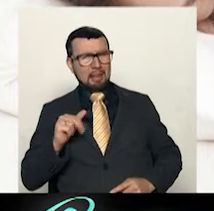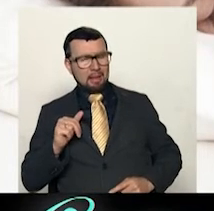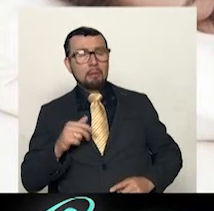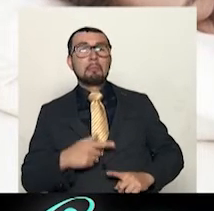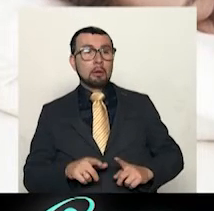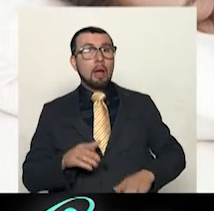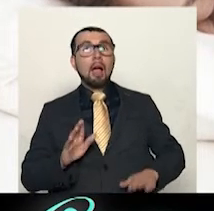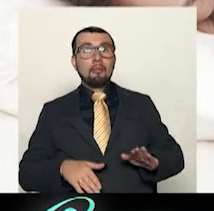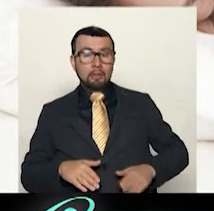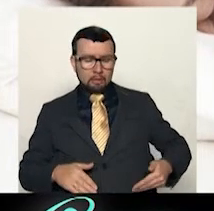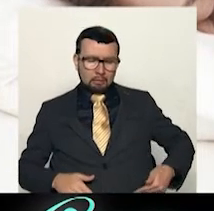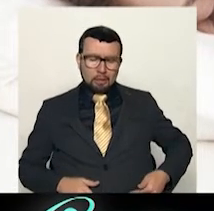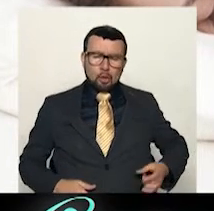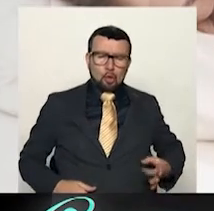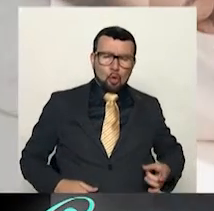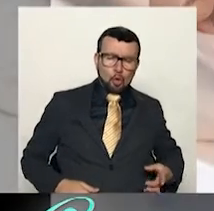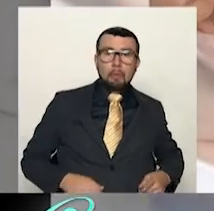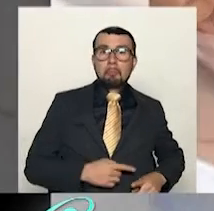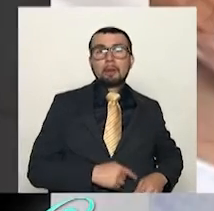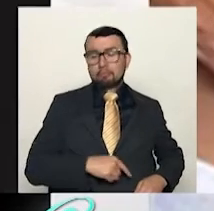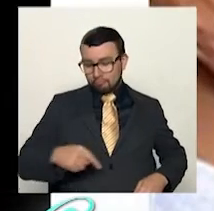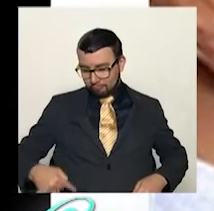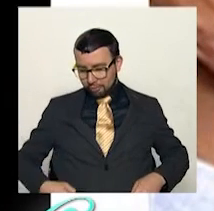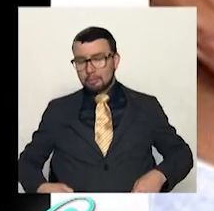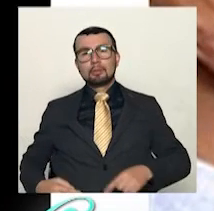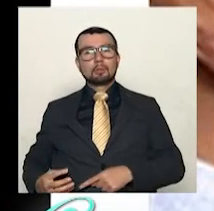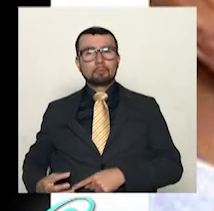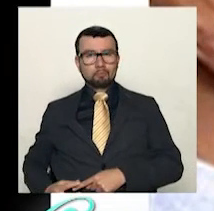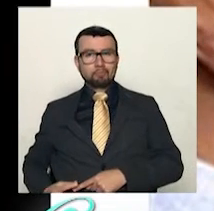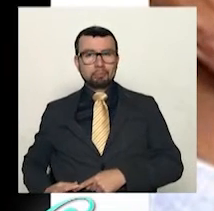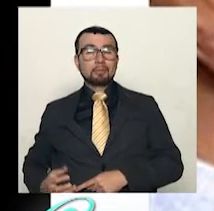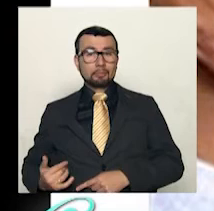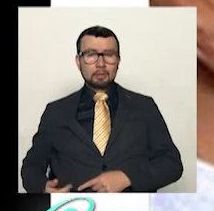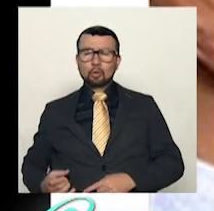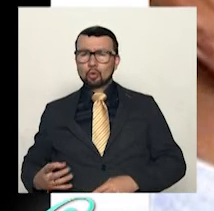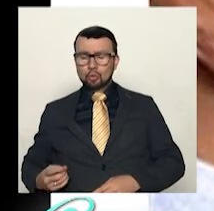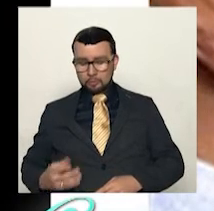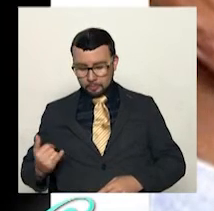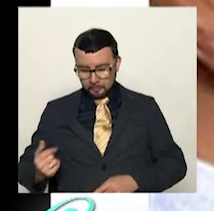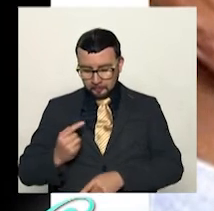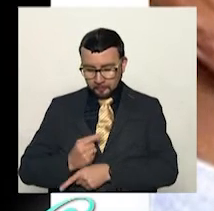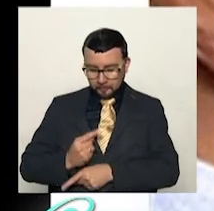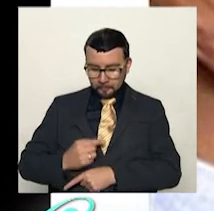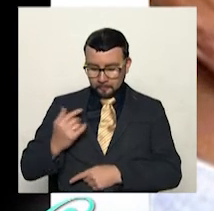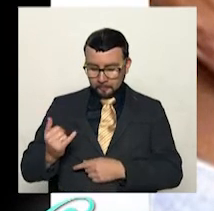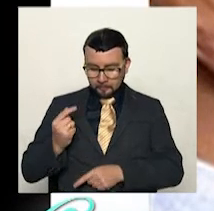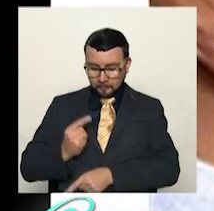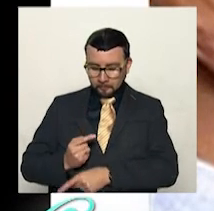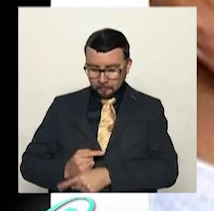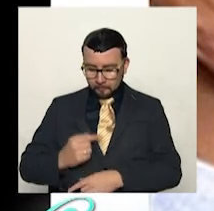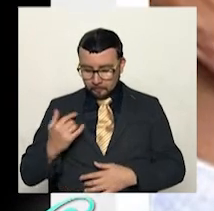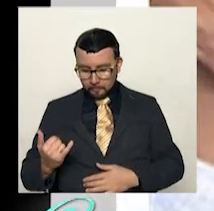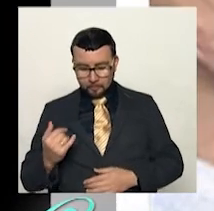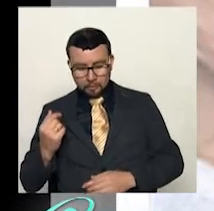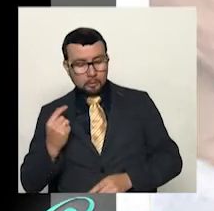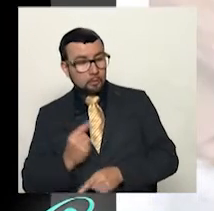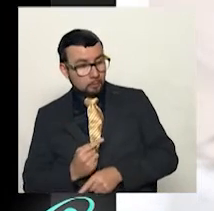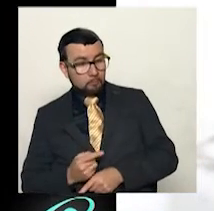veces hay dolor de ese lado y ser una apendicitis. Entonces, para efectos prácticos, no medicar un dolor